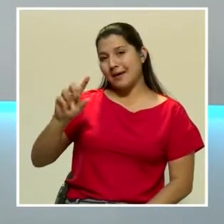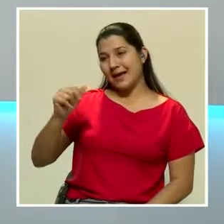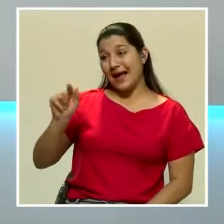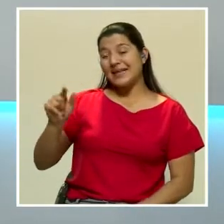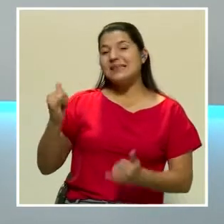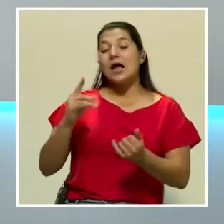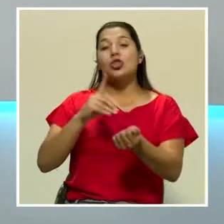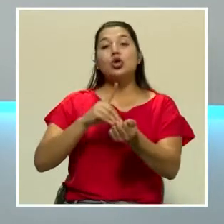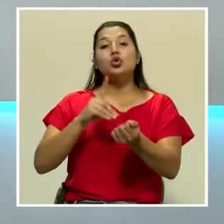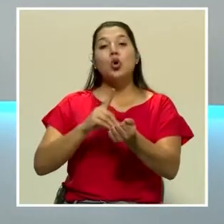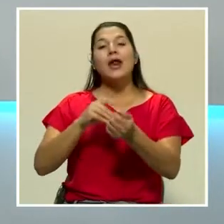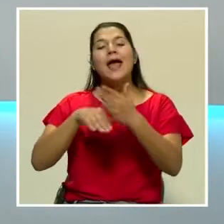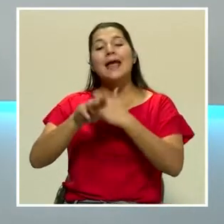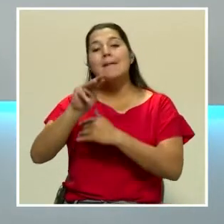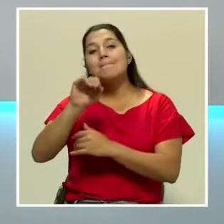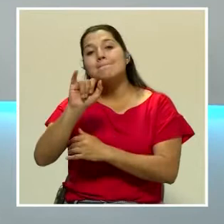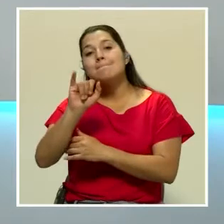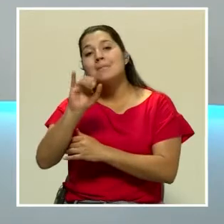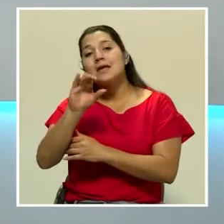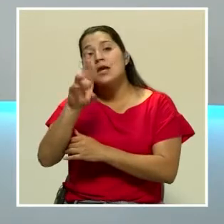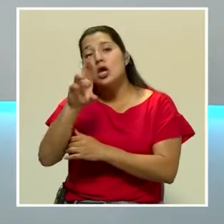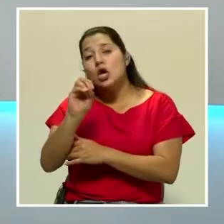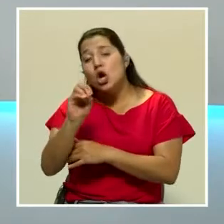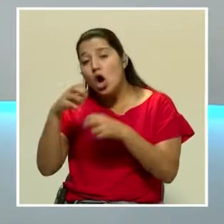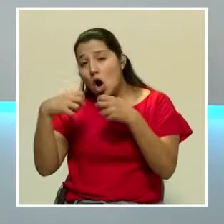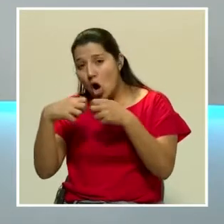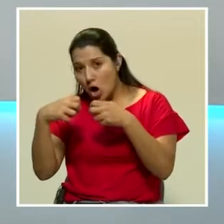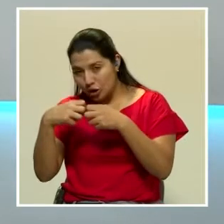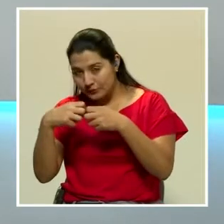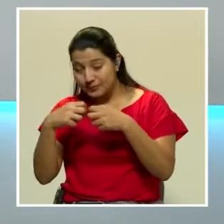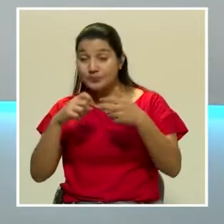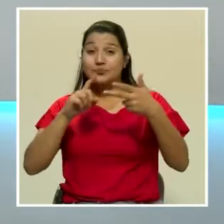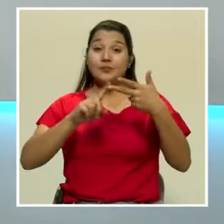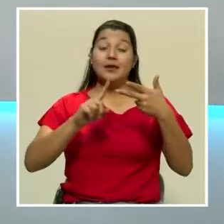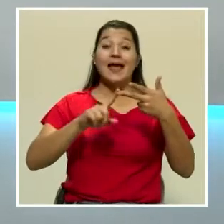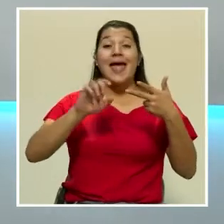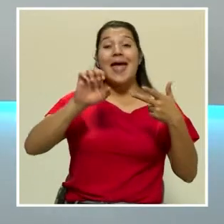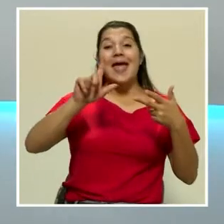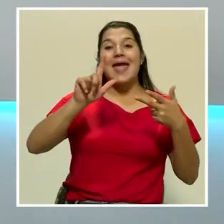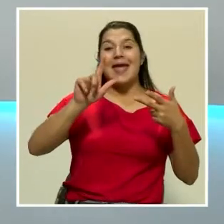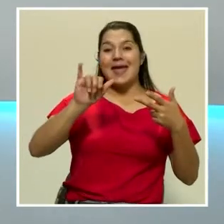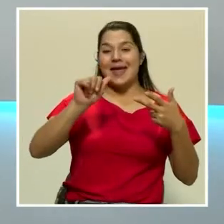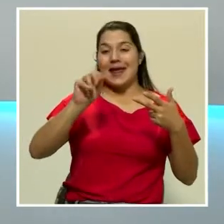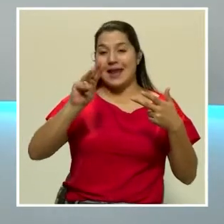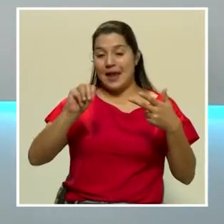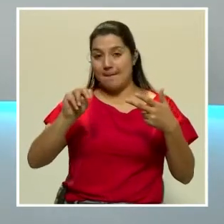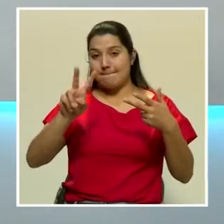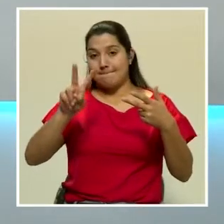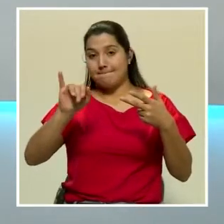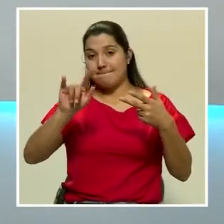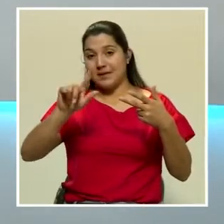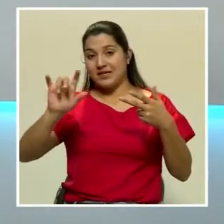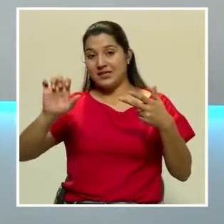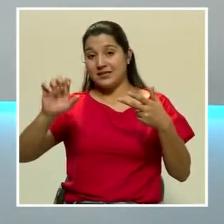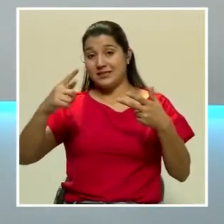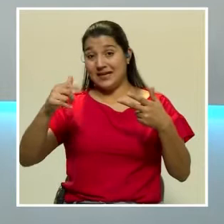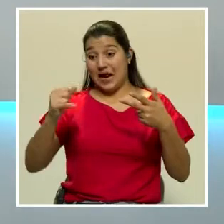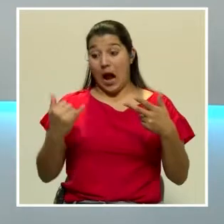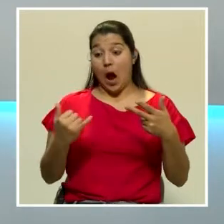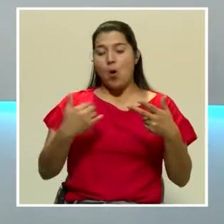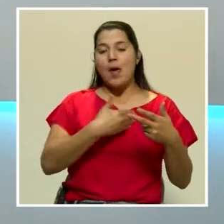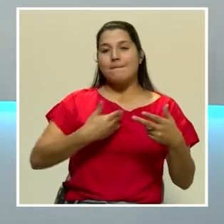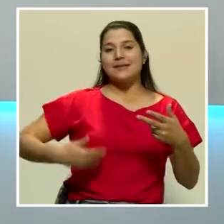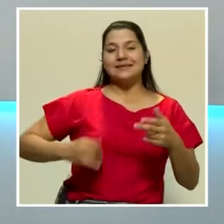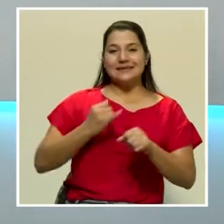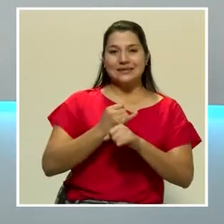microelectrónica. Y además, Elian Villegas, quien asumirá el Ministerio de Hacienda y quien es actualmente también el presidente del Instituto